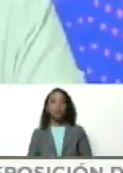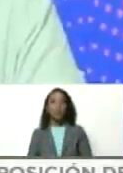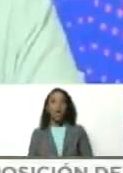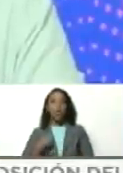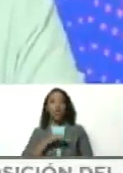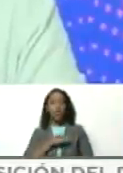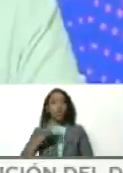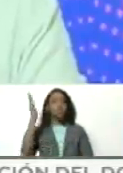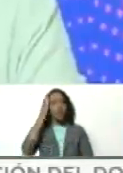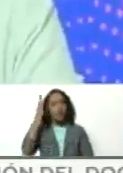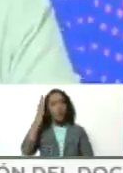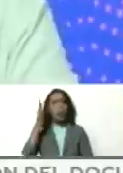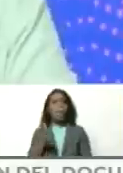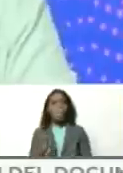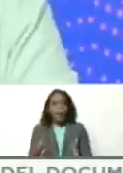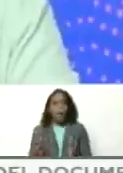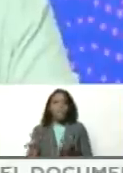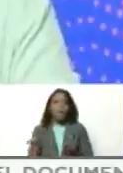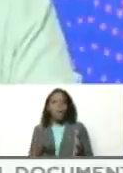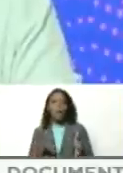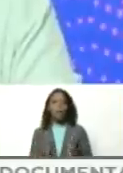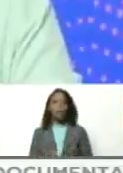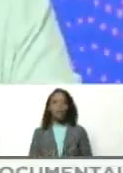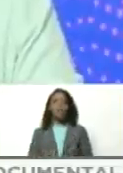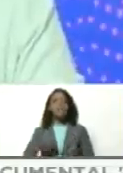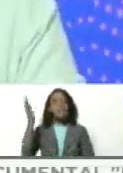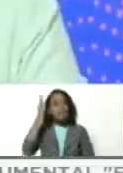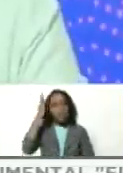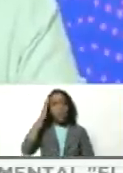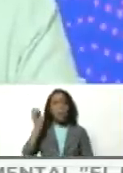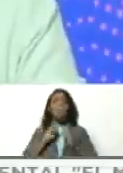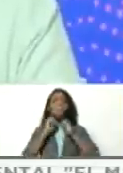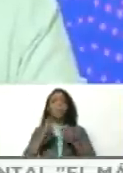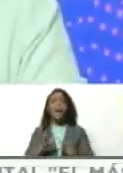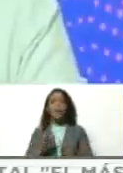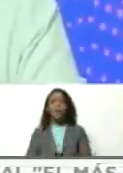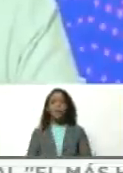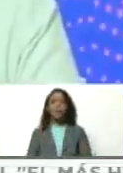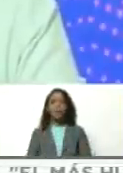Nosotros sabemos ganar y sabemos perder.